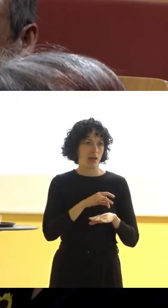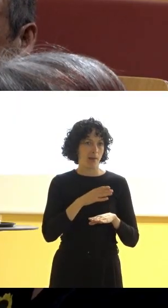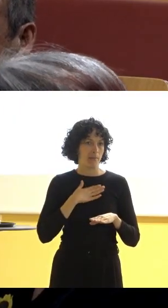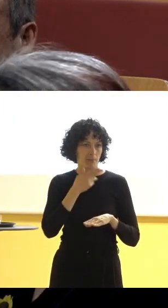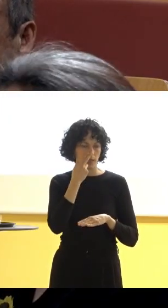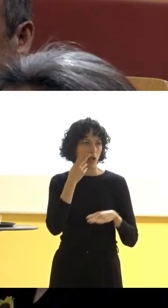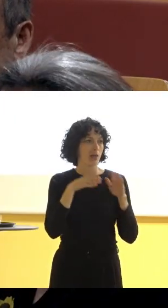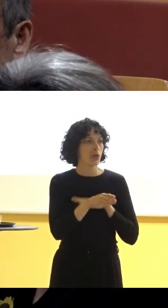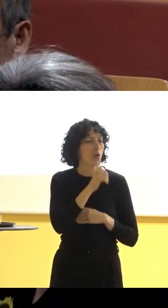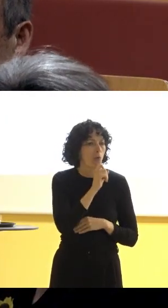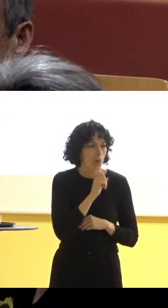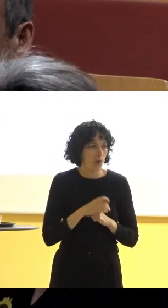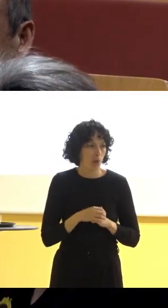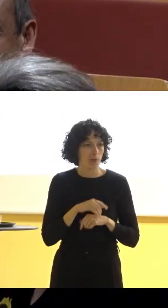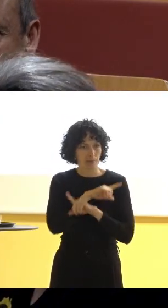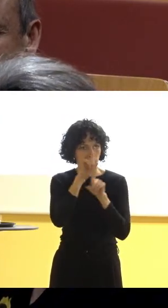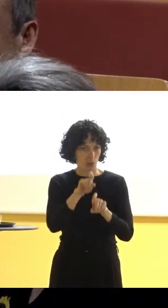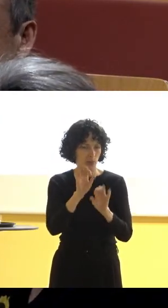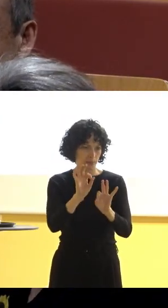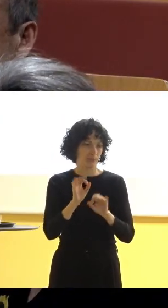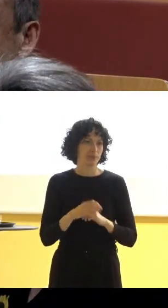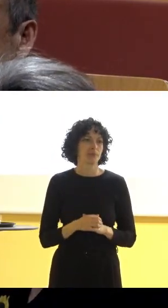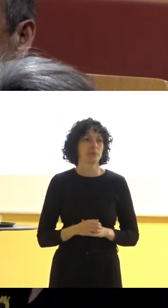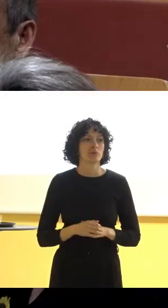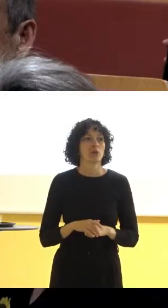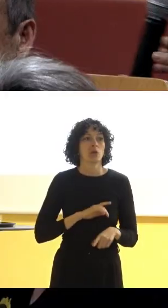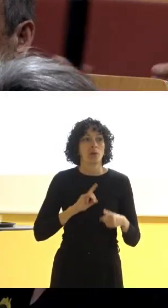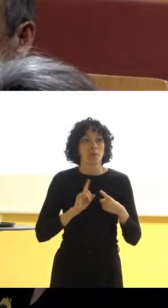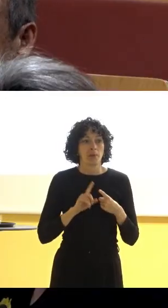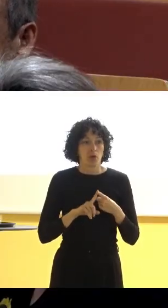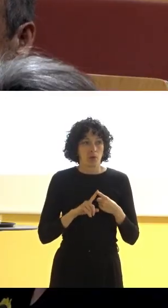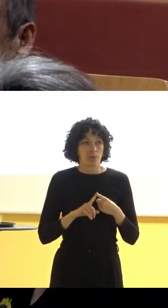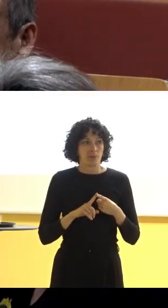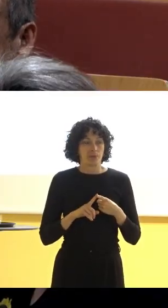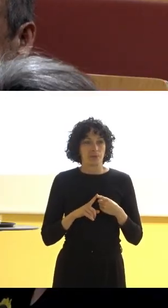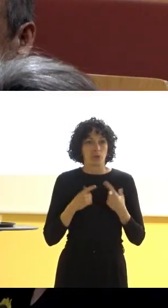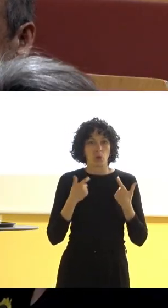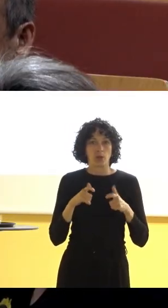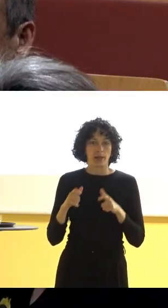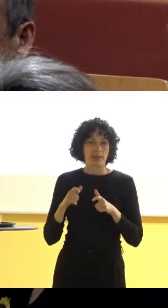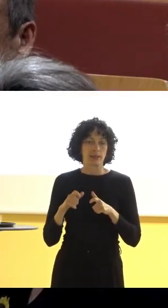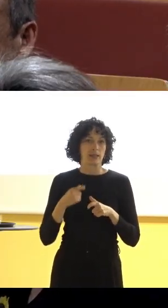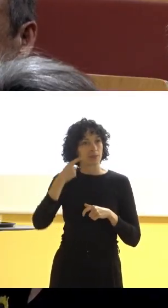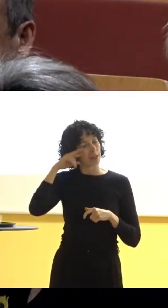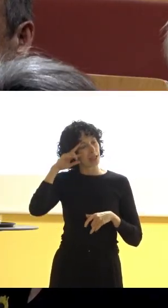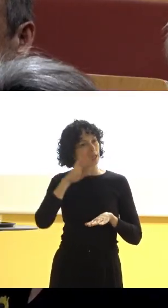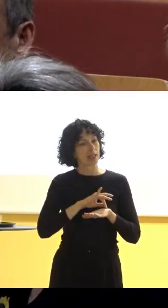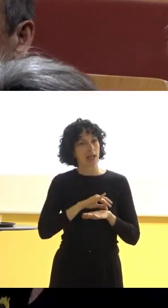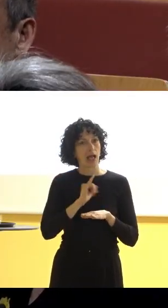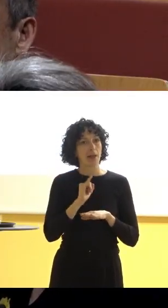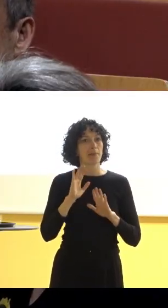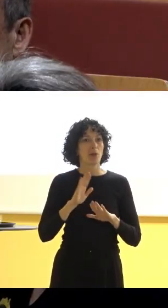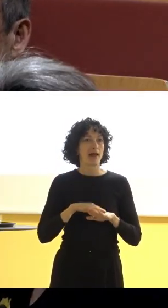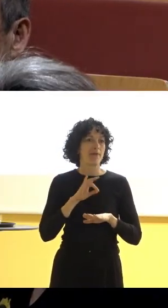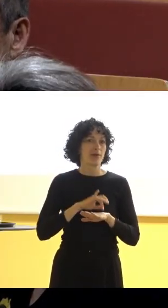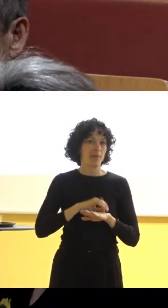interesa? Esa es la pregunta. Vale. Bueno, en primer lugar, hay unidades de experiencia clínica, pero no tampoco de todas